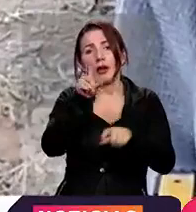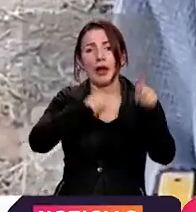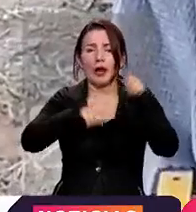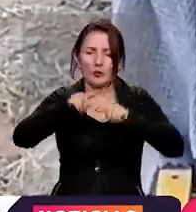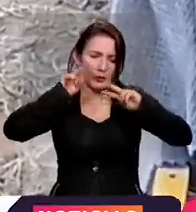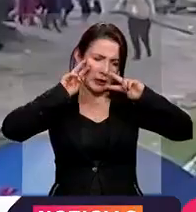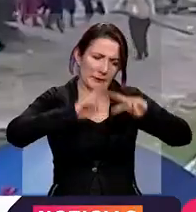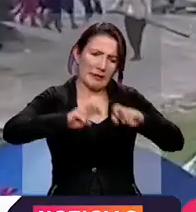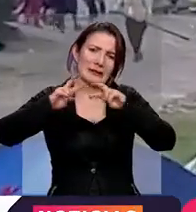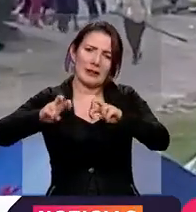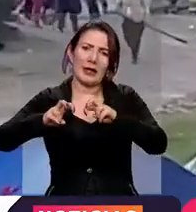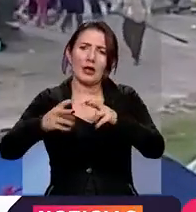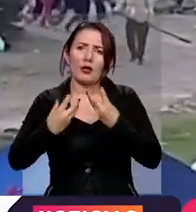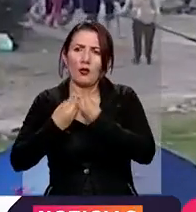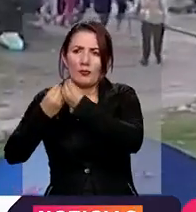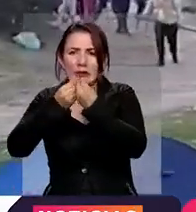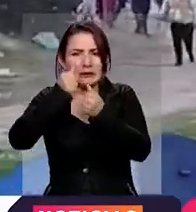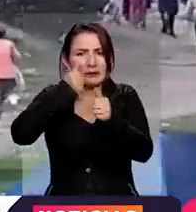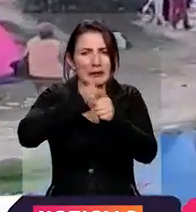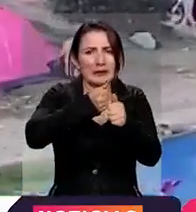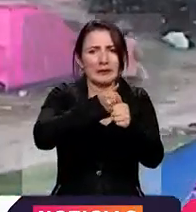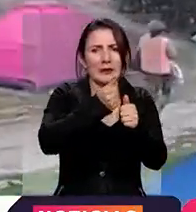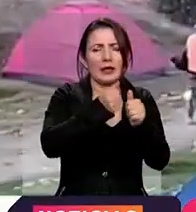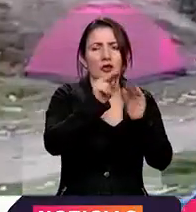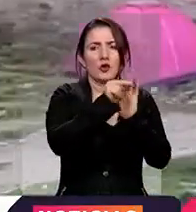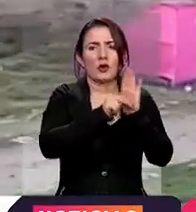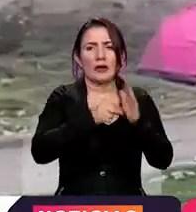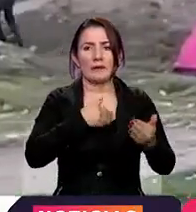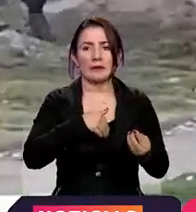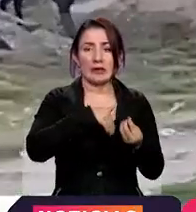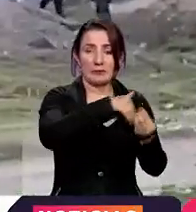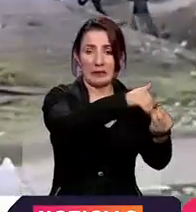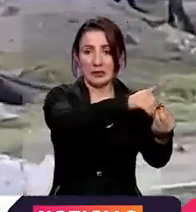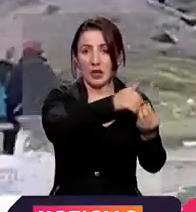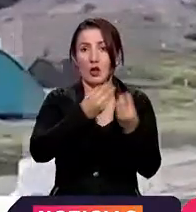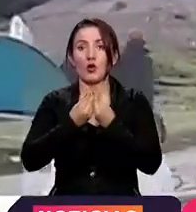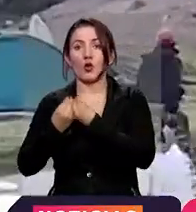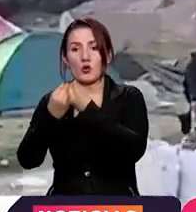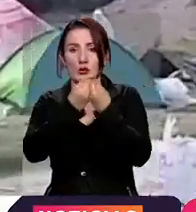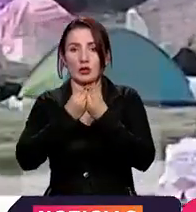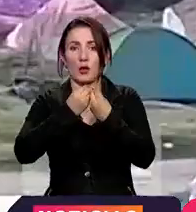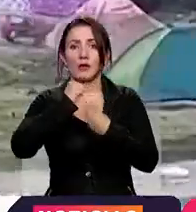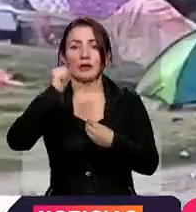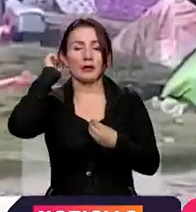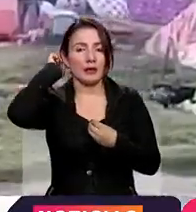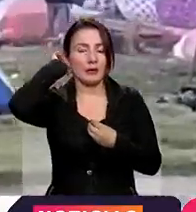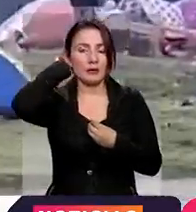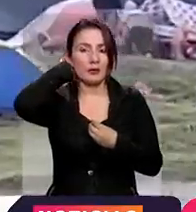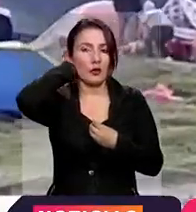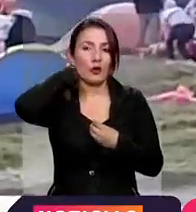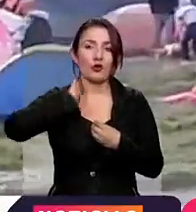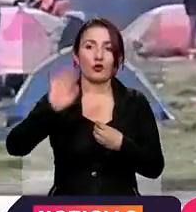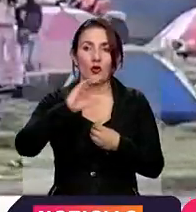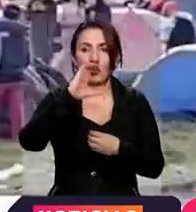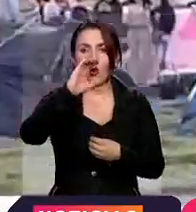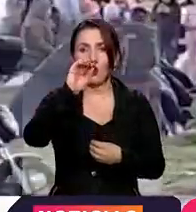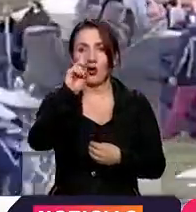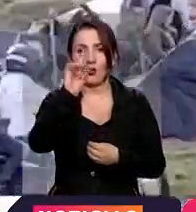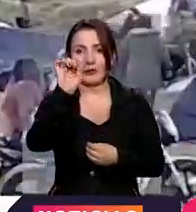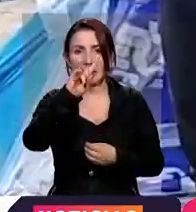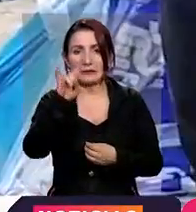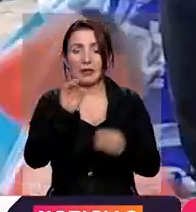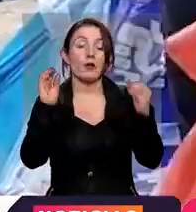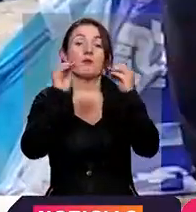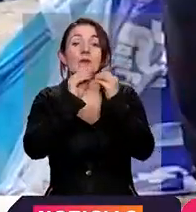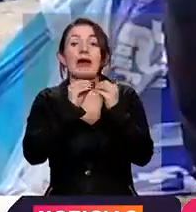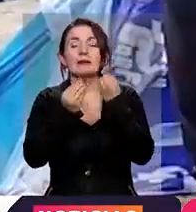una investigación de la Comisión de Seguimiento a la Política de Desplazamiento y de la Consejería para los Derechos Humanos, conocida como CODES.